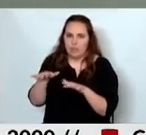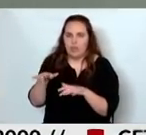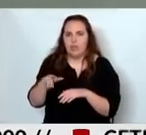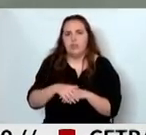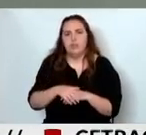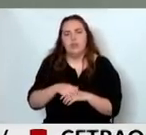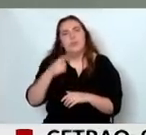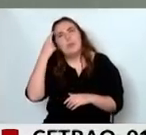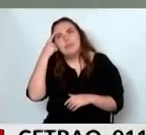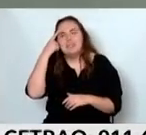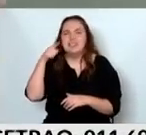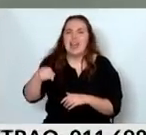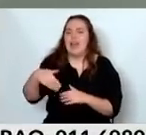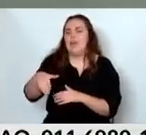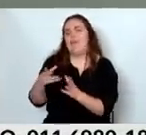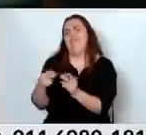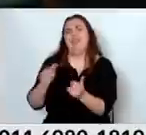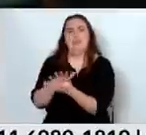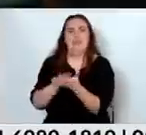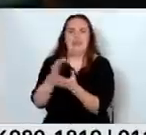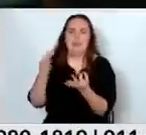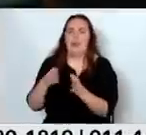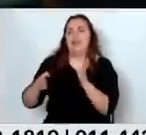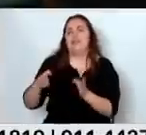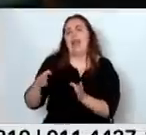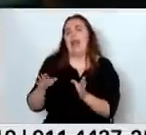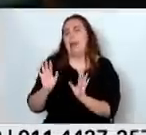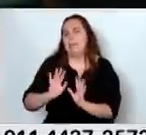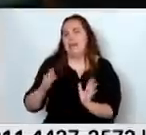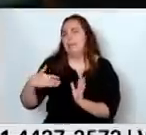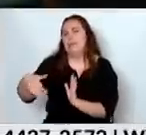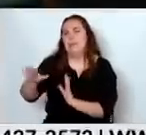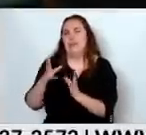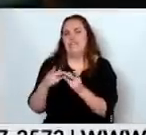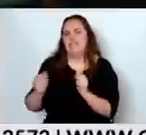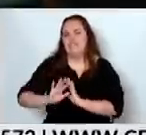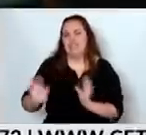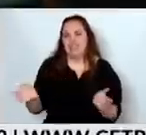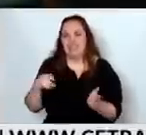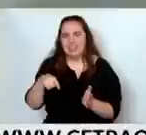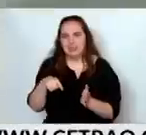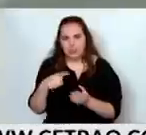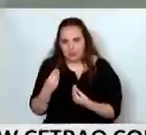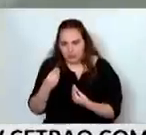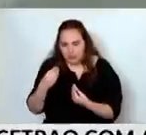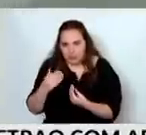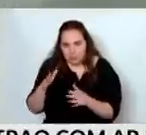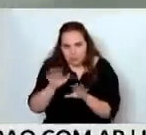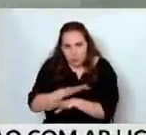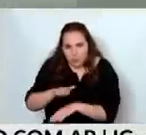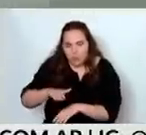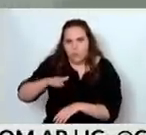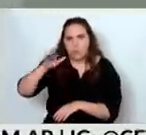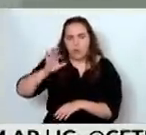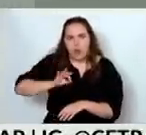terminar, claro. que es una etapa. Que es una etapa, por eso digo, pero ¿en qué momento se potenció y se hizo tan difícil? Fueron